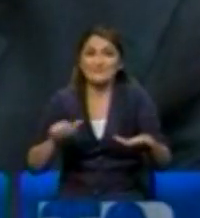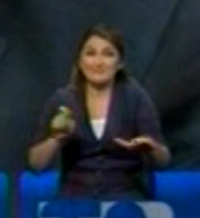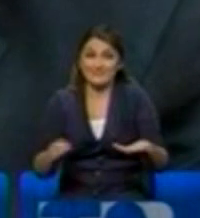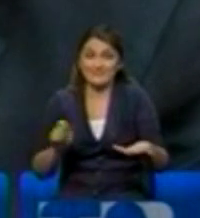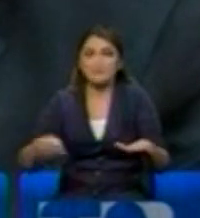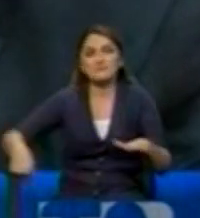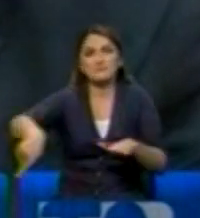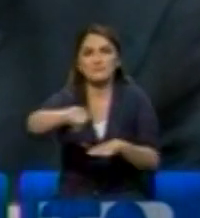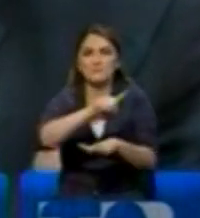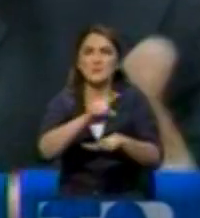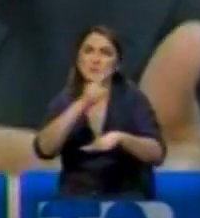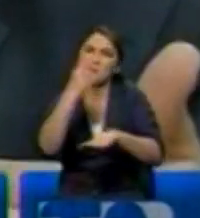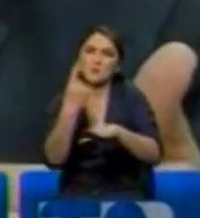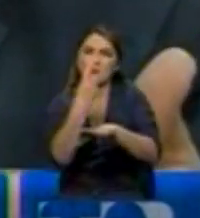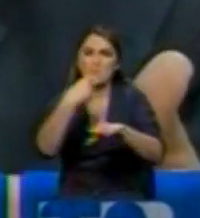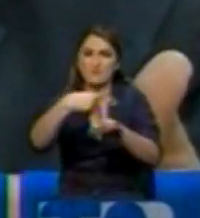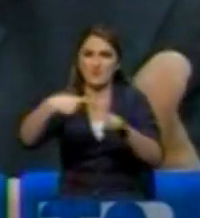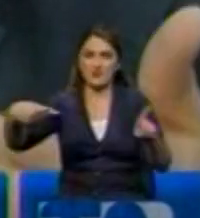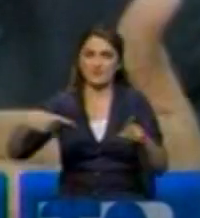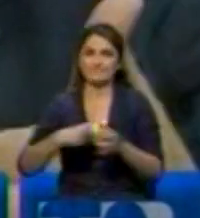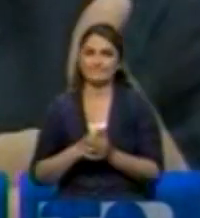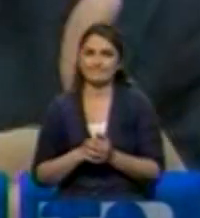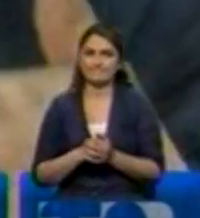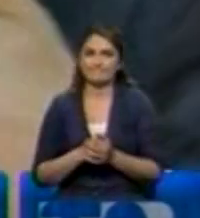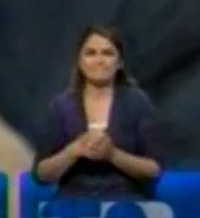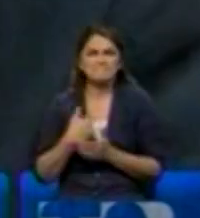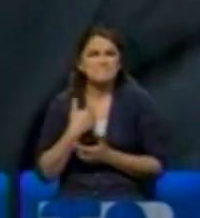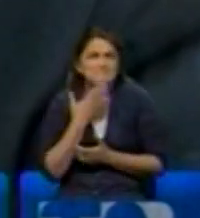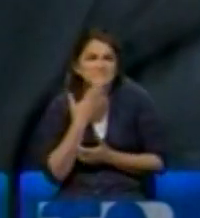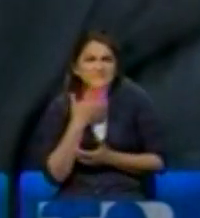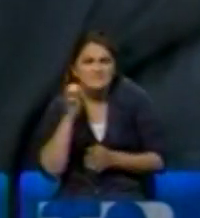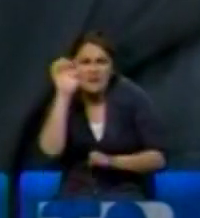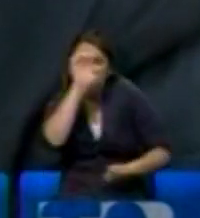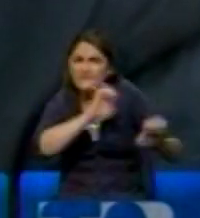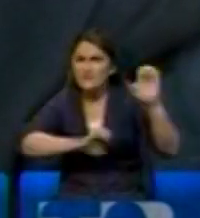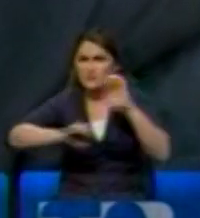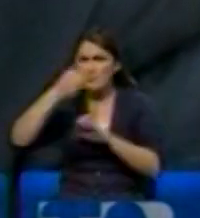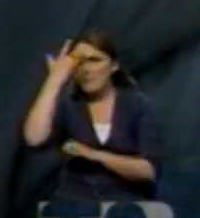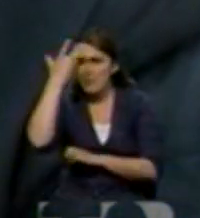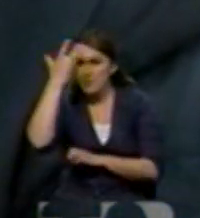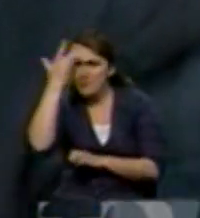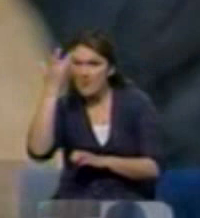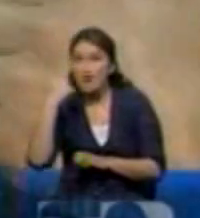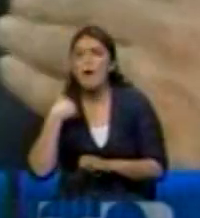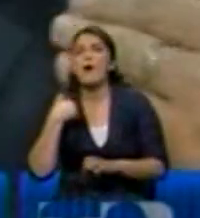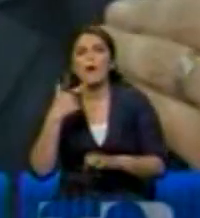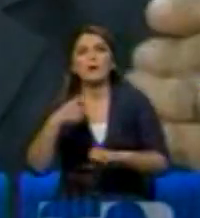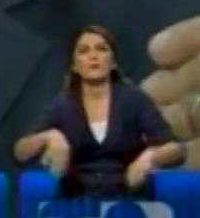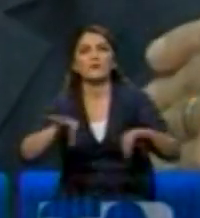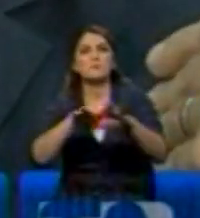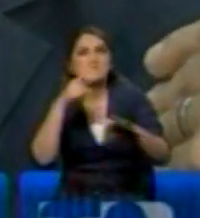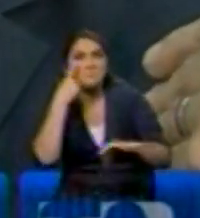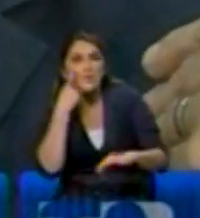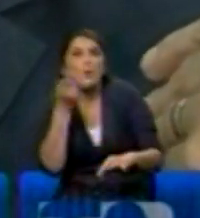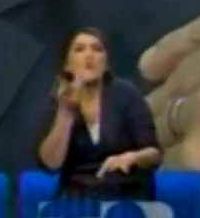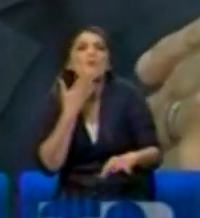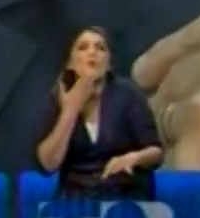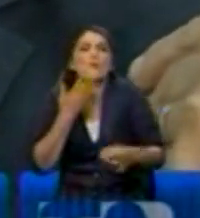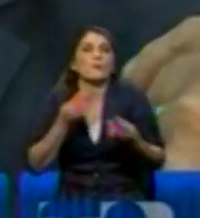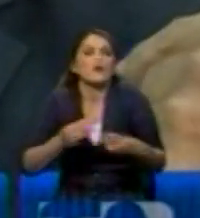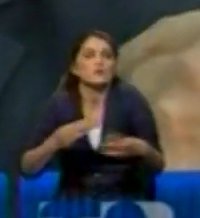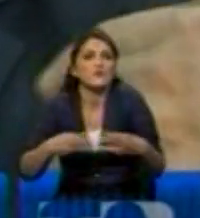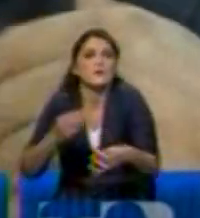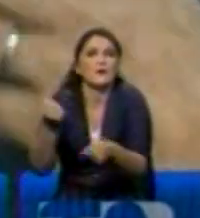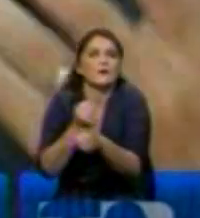que están siendo examinados y estas sentencias, estas causas, se les pone en conocimiento tanto de los señores magistrados como del Comité de Apoyo a